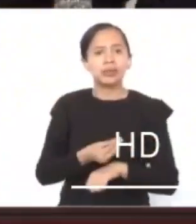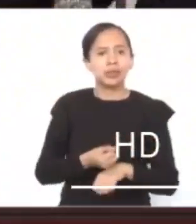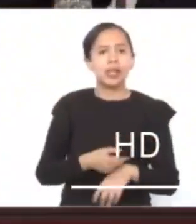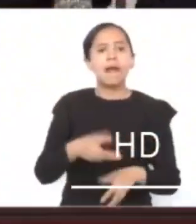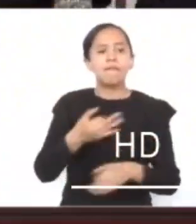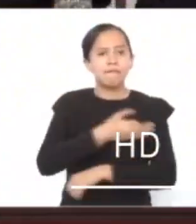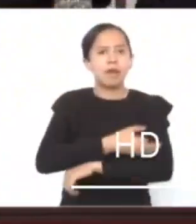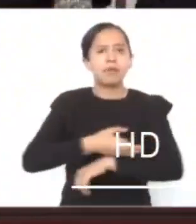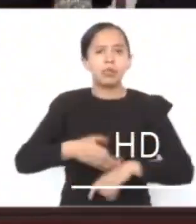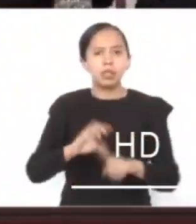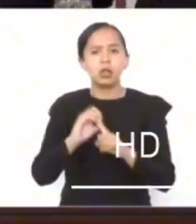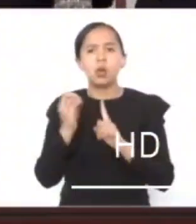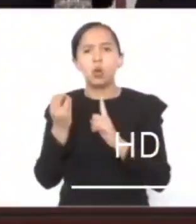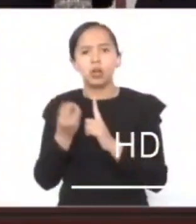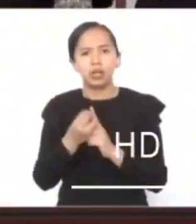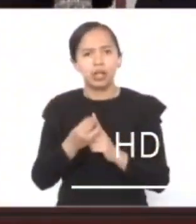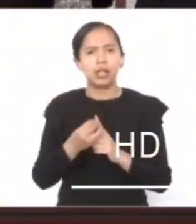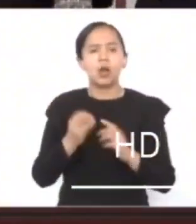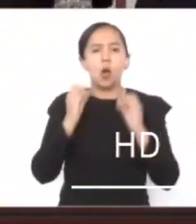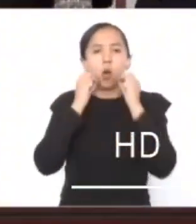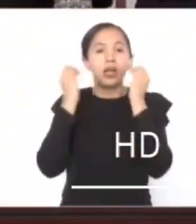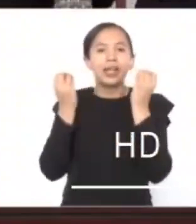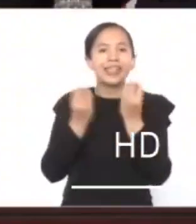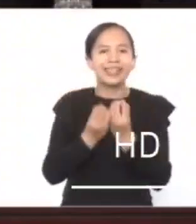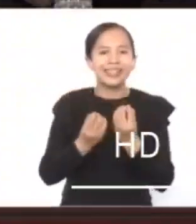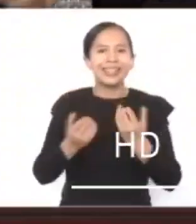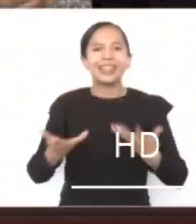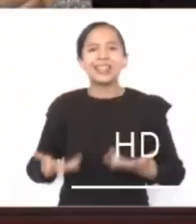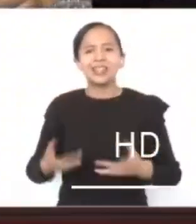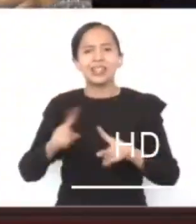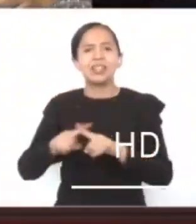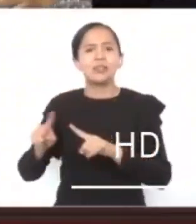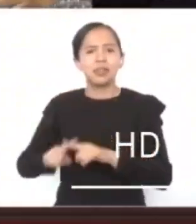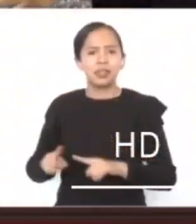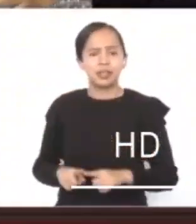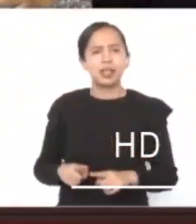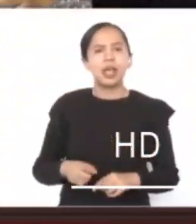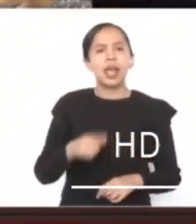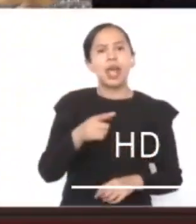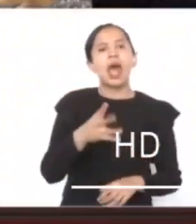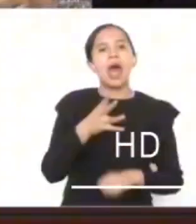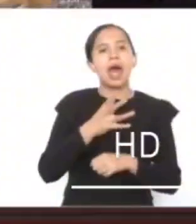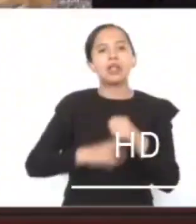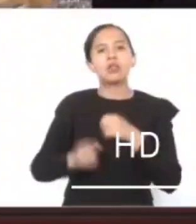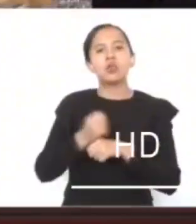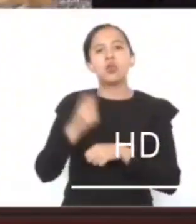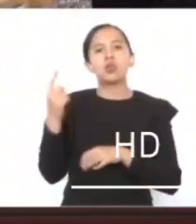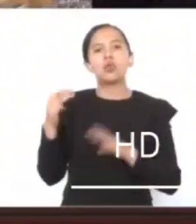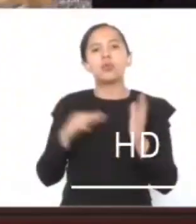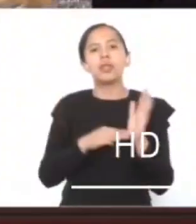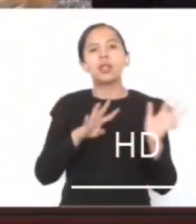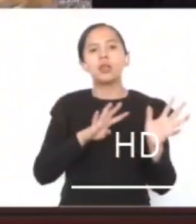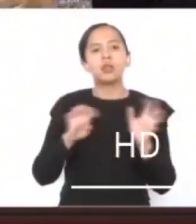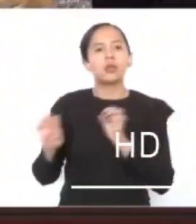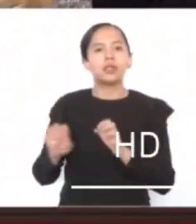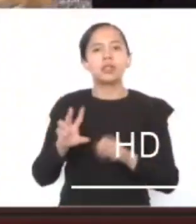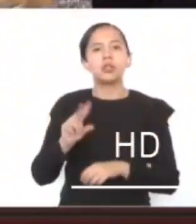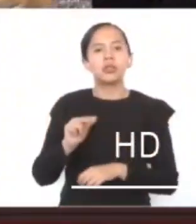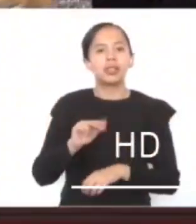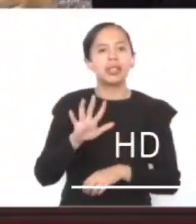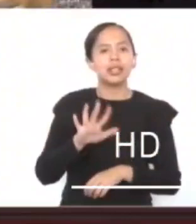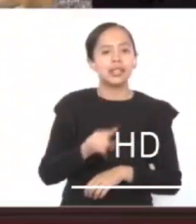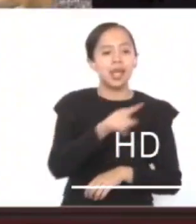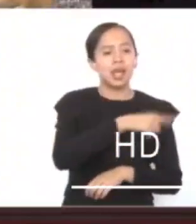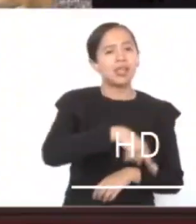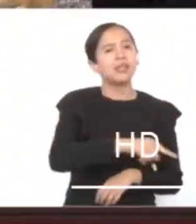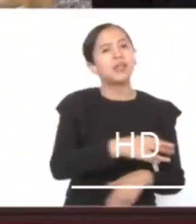las organizaciones, las personas que participaron después de los temblores de 1985. A ellos les debemos mucho